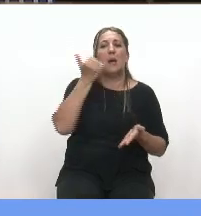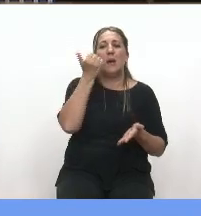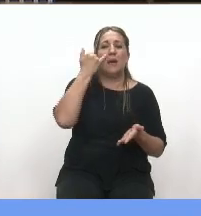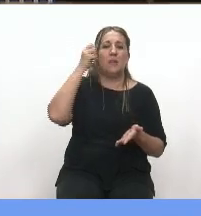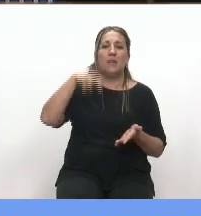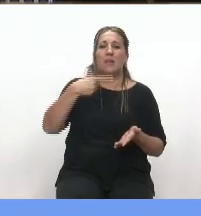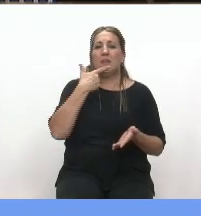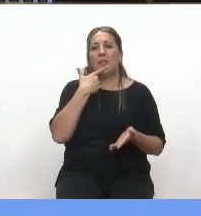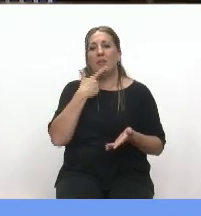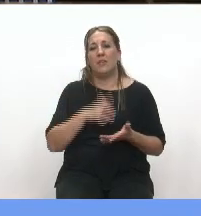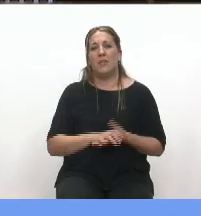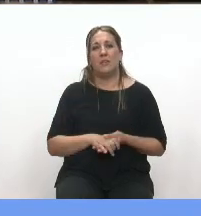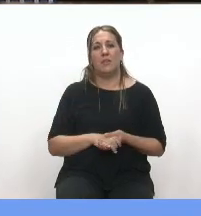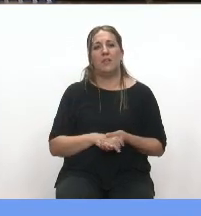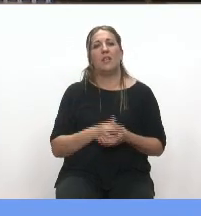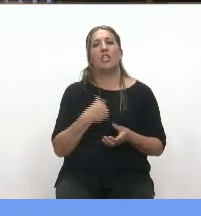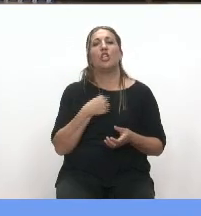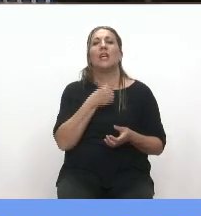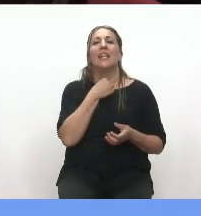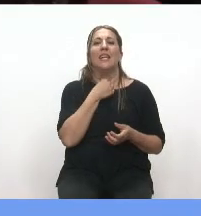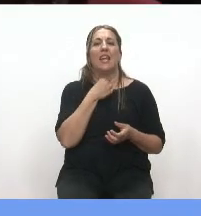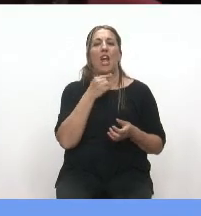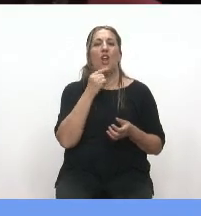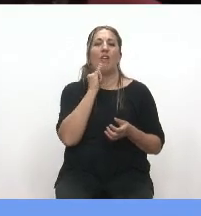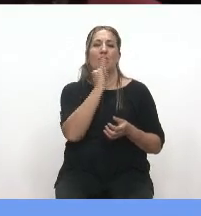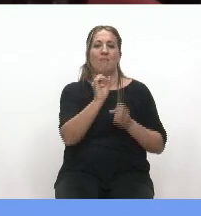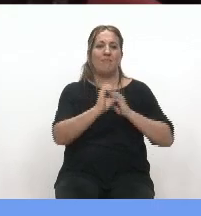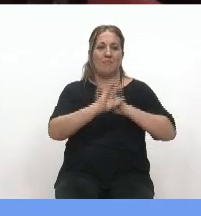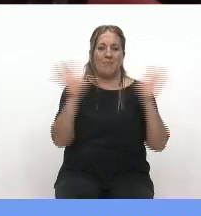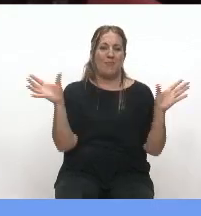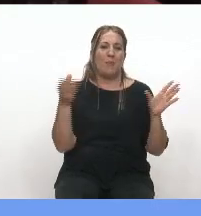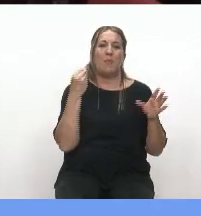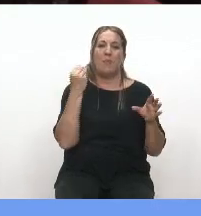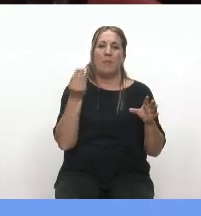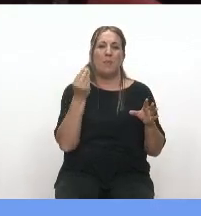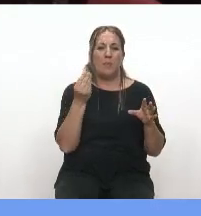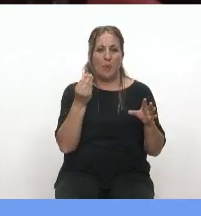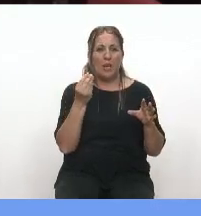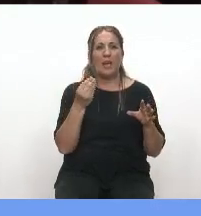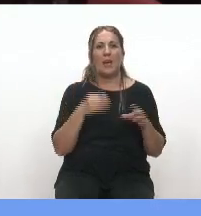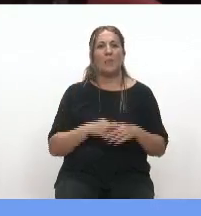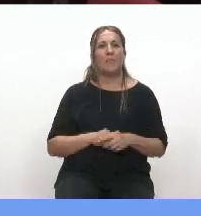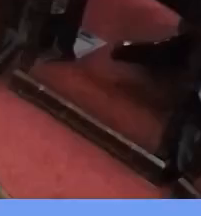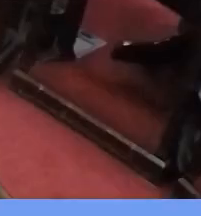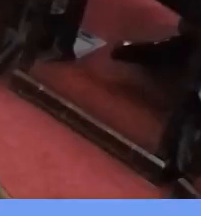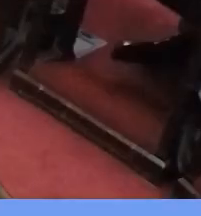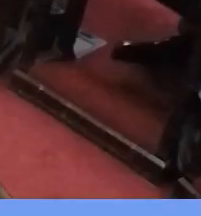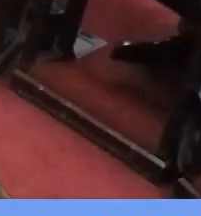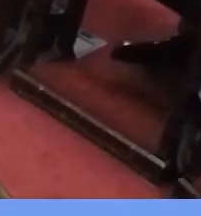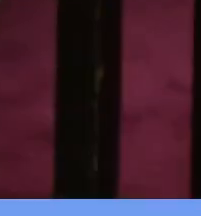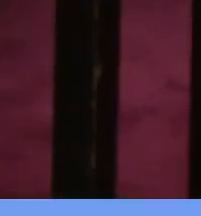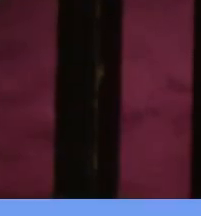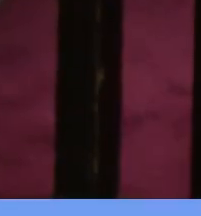Sí, Presidenta. Mire, yo quiero dejar sentado, porque debería ser la Secretaría Parlamentaria después de fijar